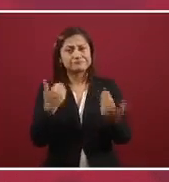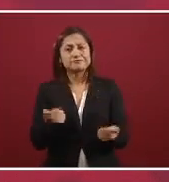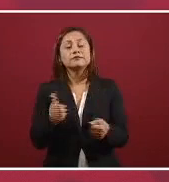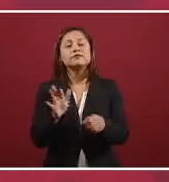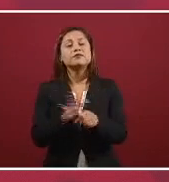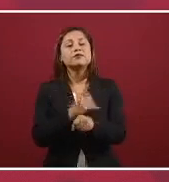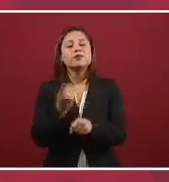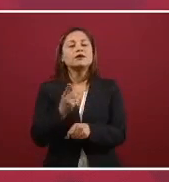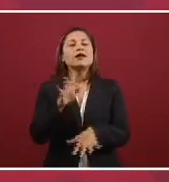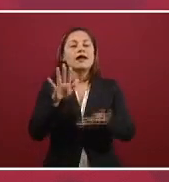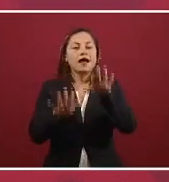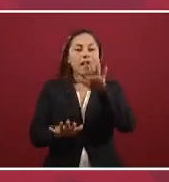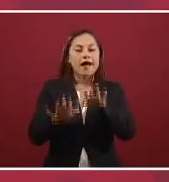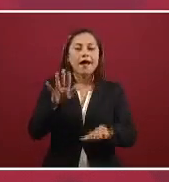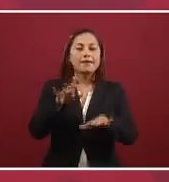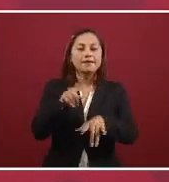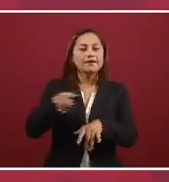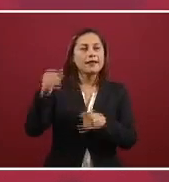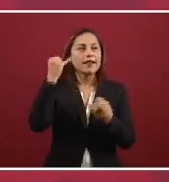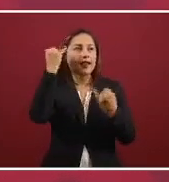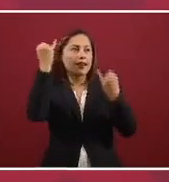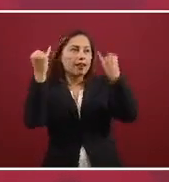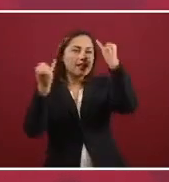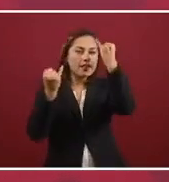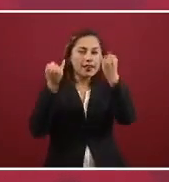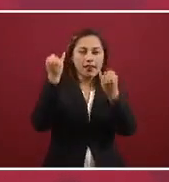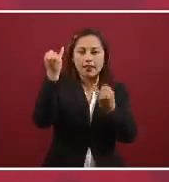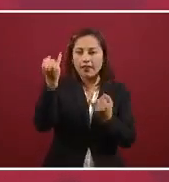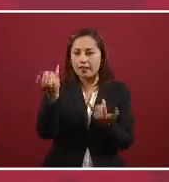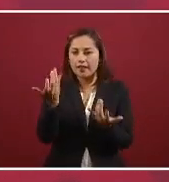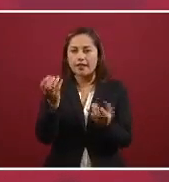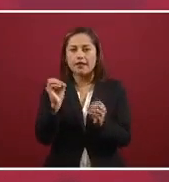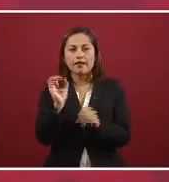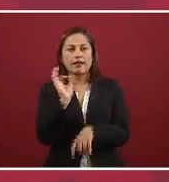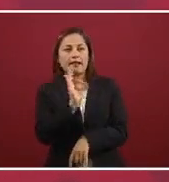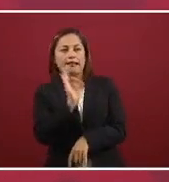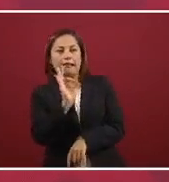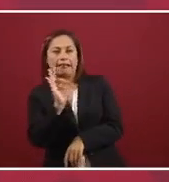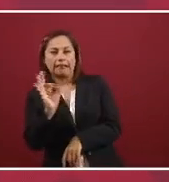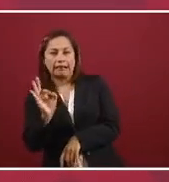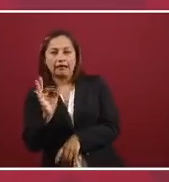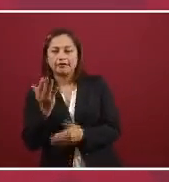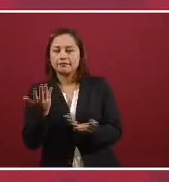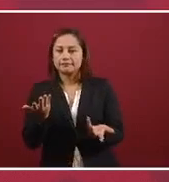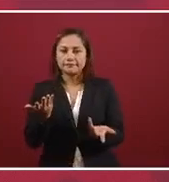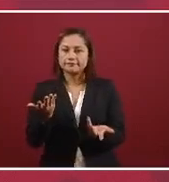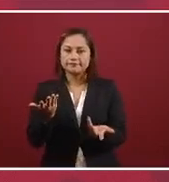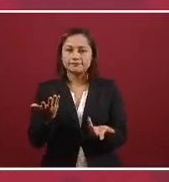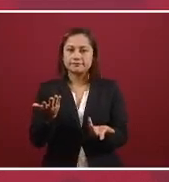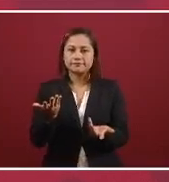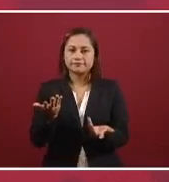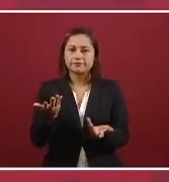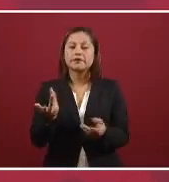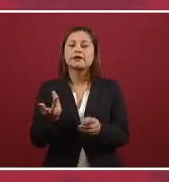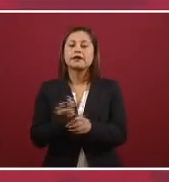de las distorsiones, porque hay también con el neoliberalismo,